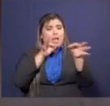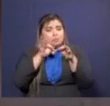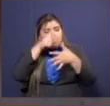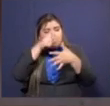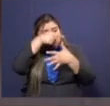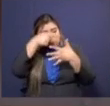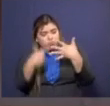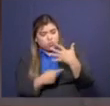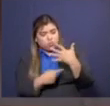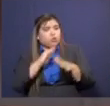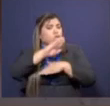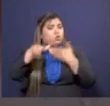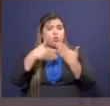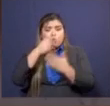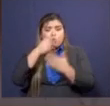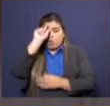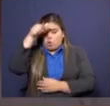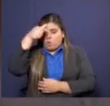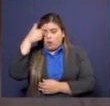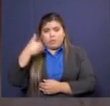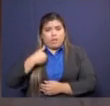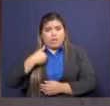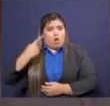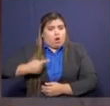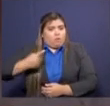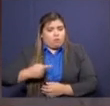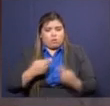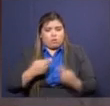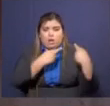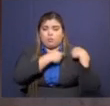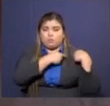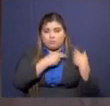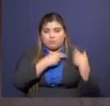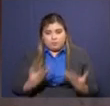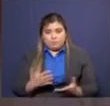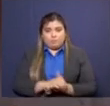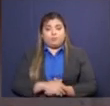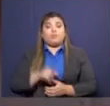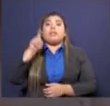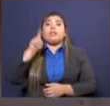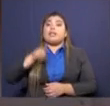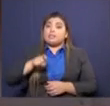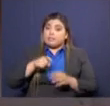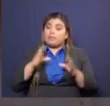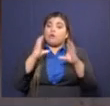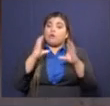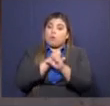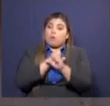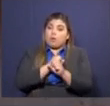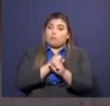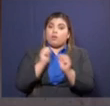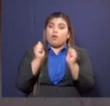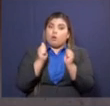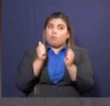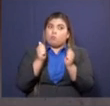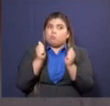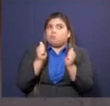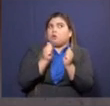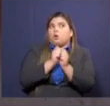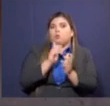obligado todo gobierno. Y se requiere que lo hagan con actitud crítica,